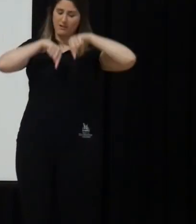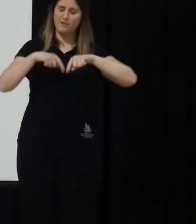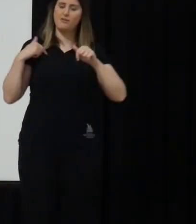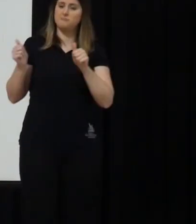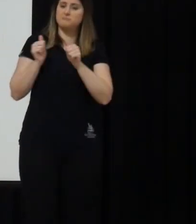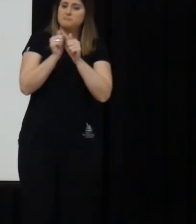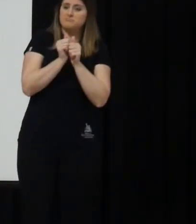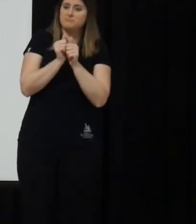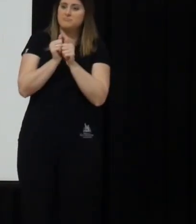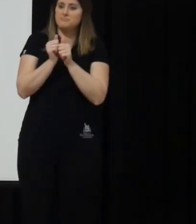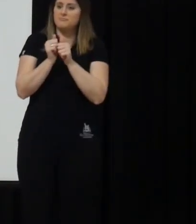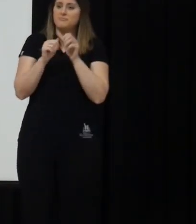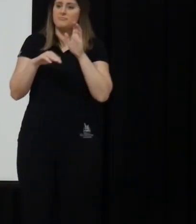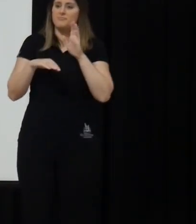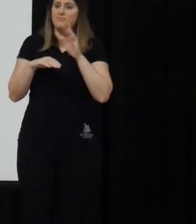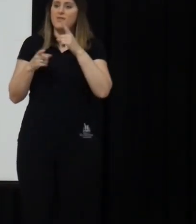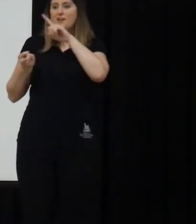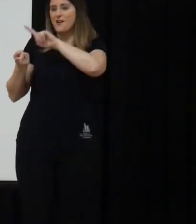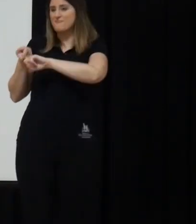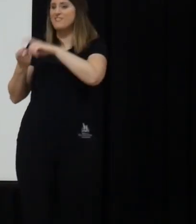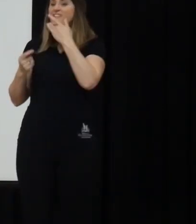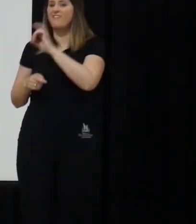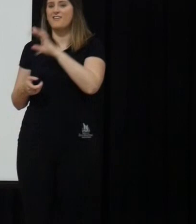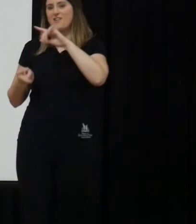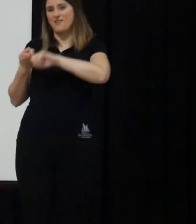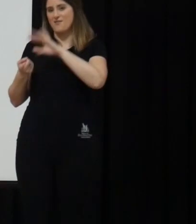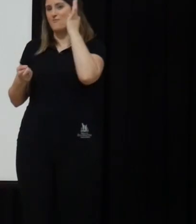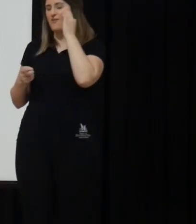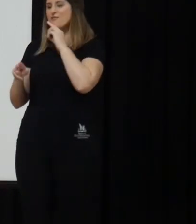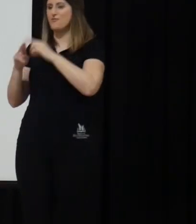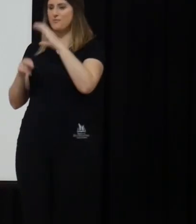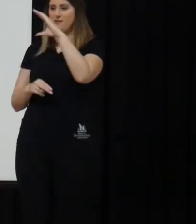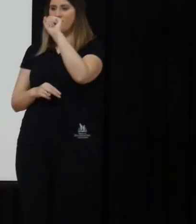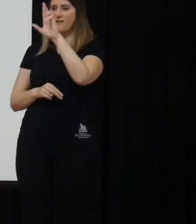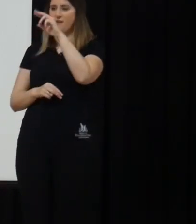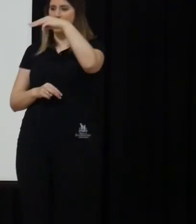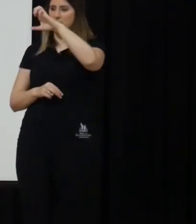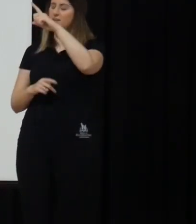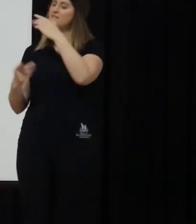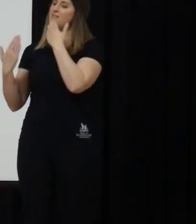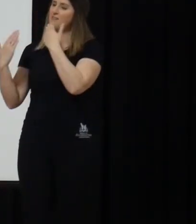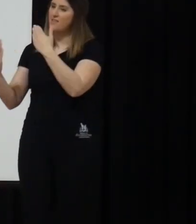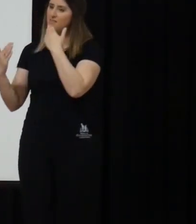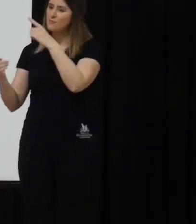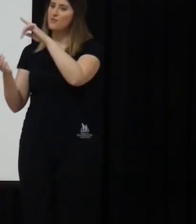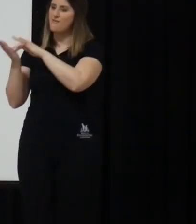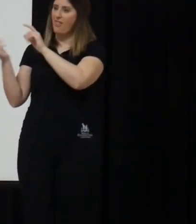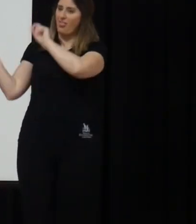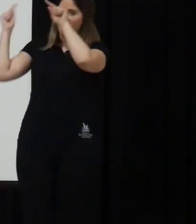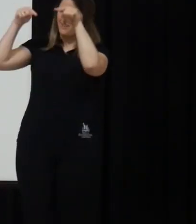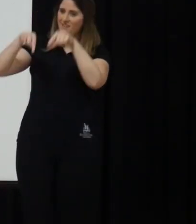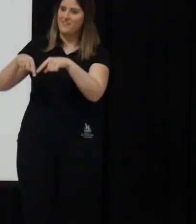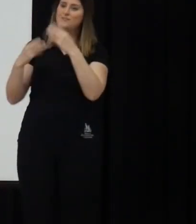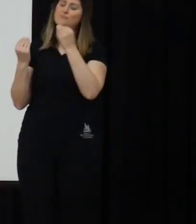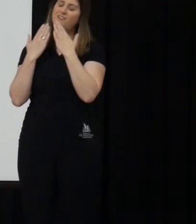su hermosa mujer, Carmen. Le damos las gracias por acompañar a su marido. Desde Valencia han venido.